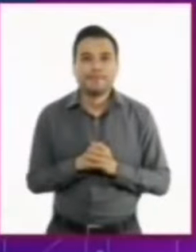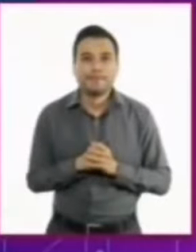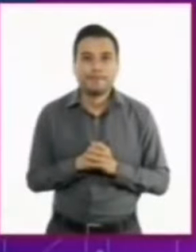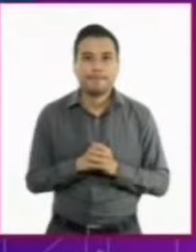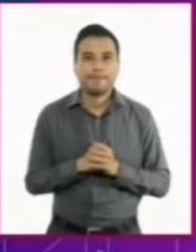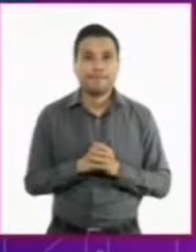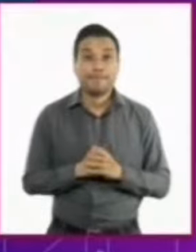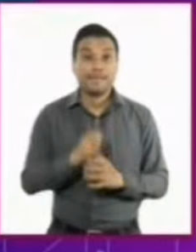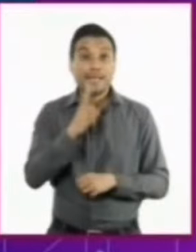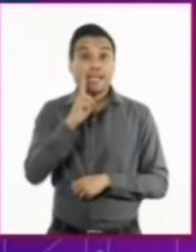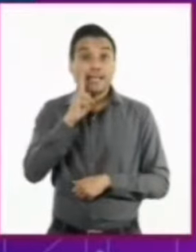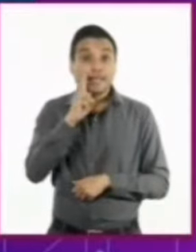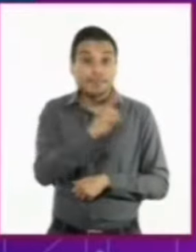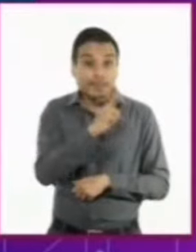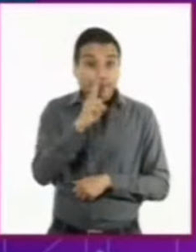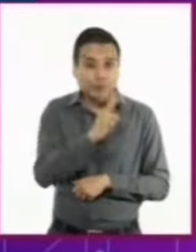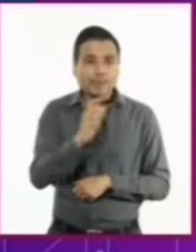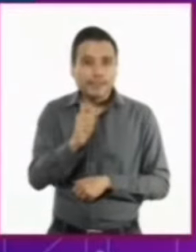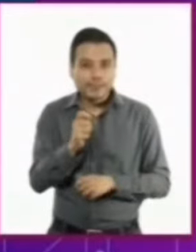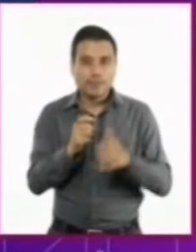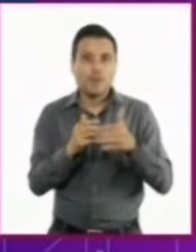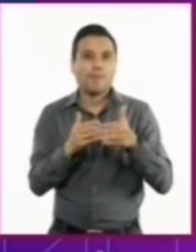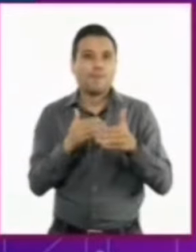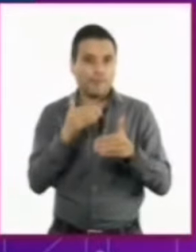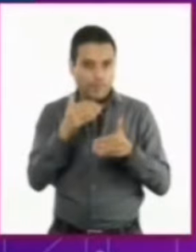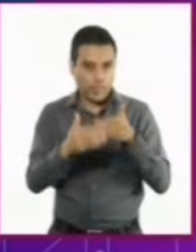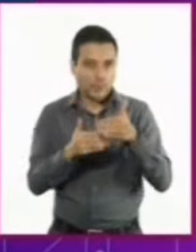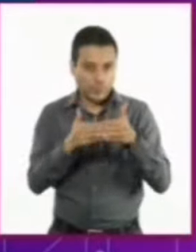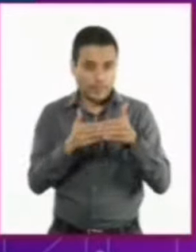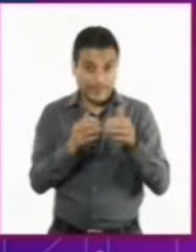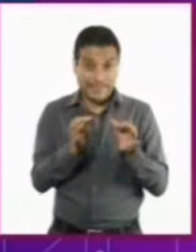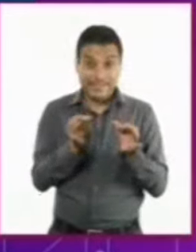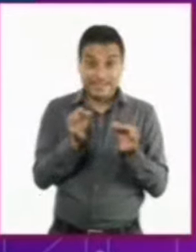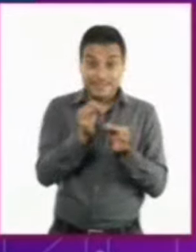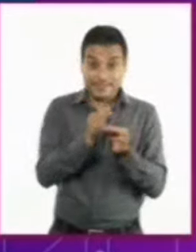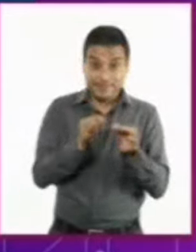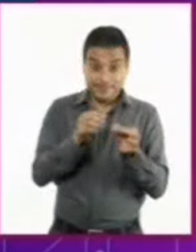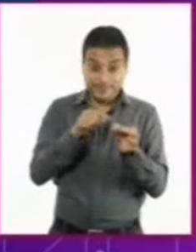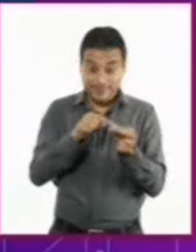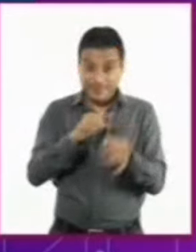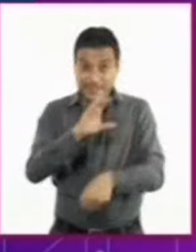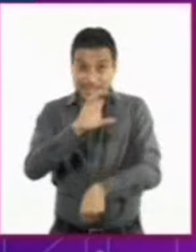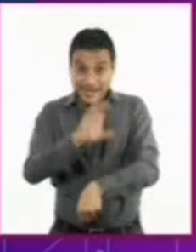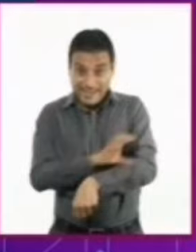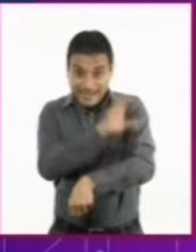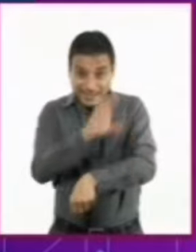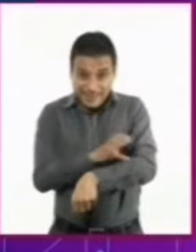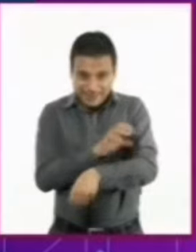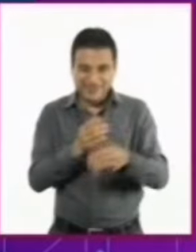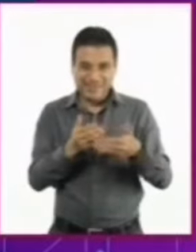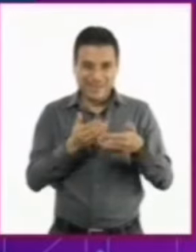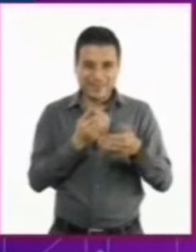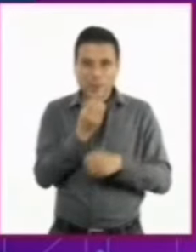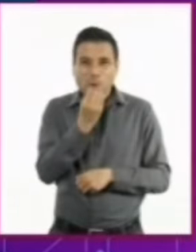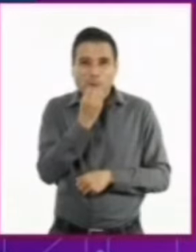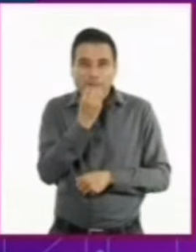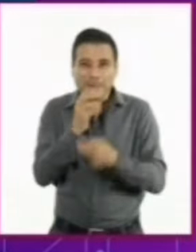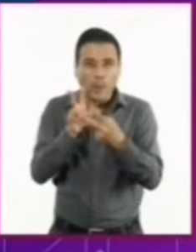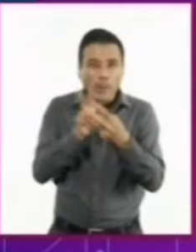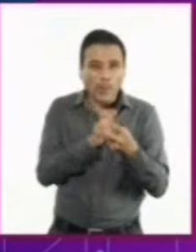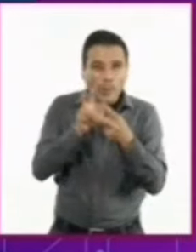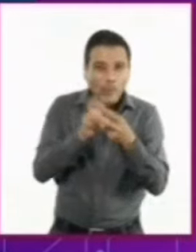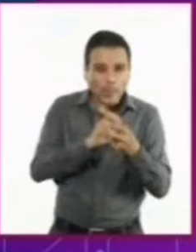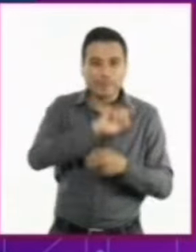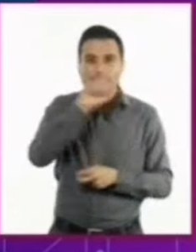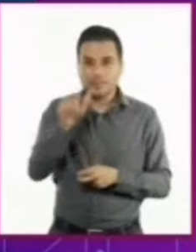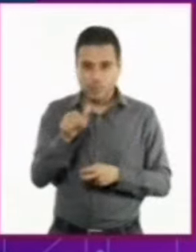La respiración es el proceso mediante el cual las células liberan la energía contenida en los nutrimentos de los alimentos. Ya